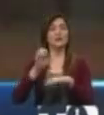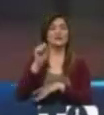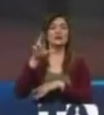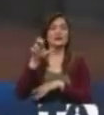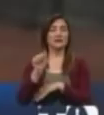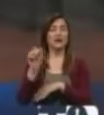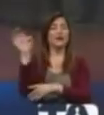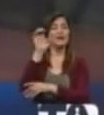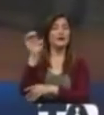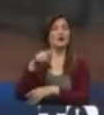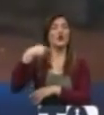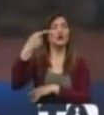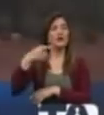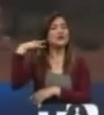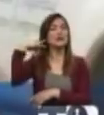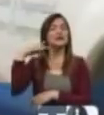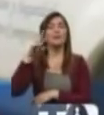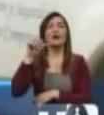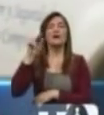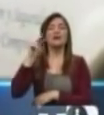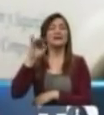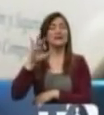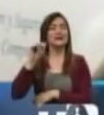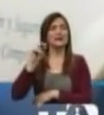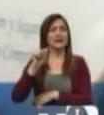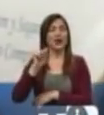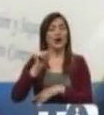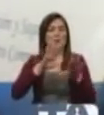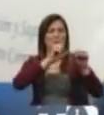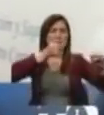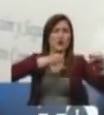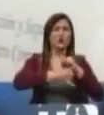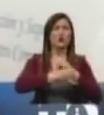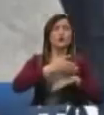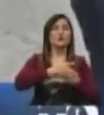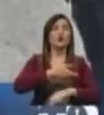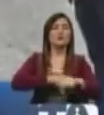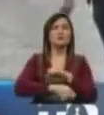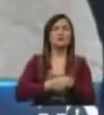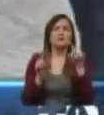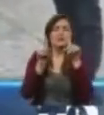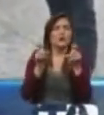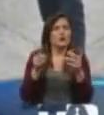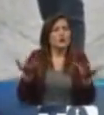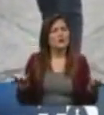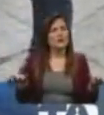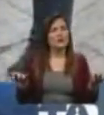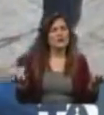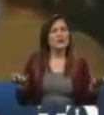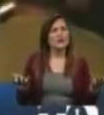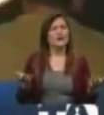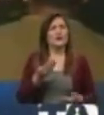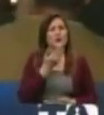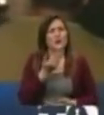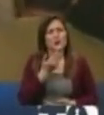de Valentina. Todas niñas violadas y luego asesinadas. La pregunta es ineludible. ¿Desde cuándo nos convertimos